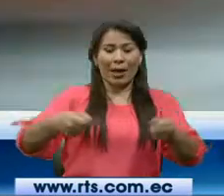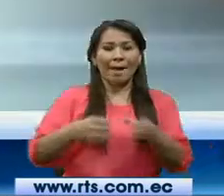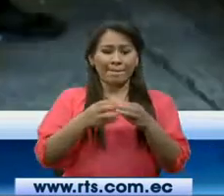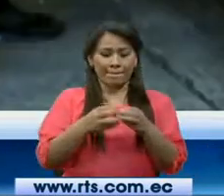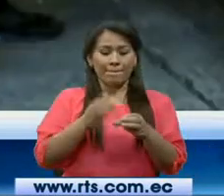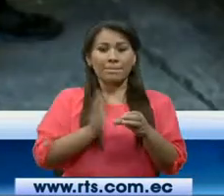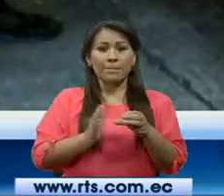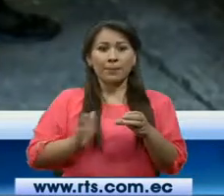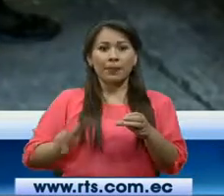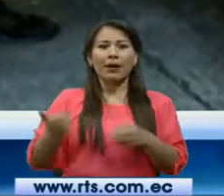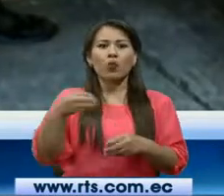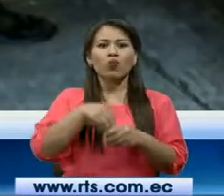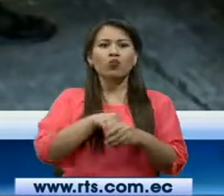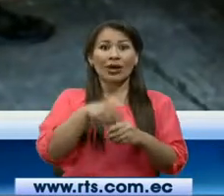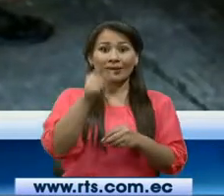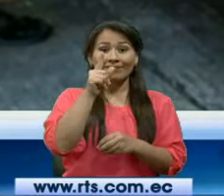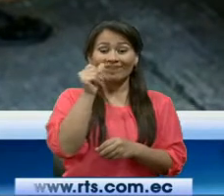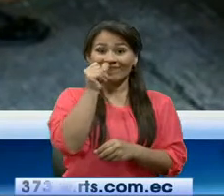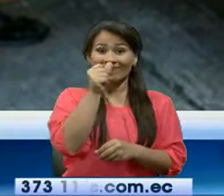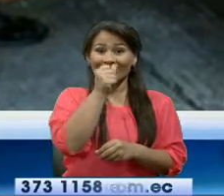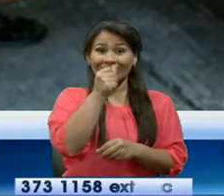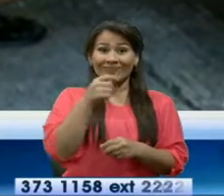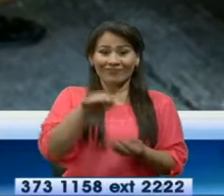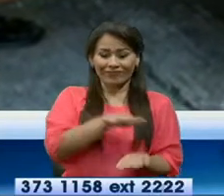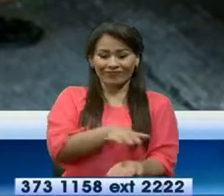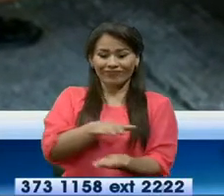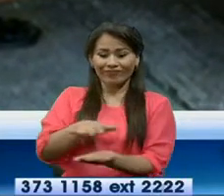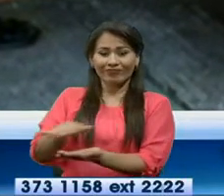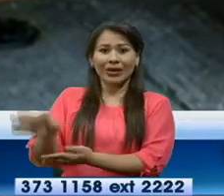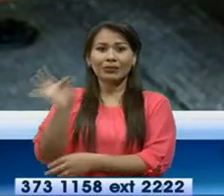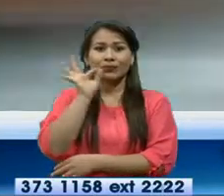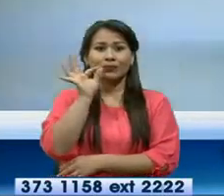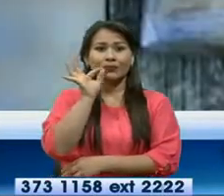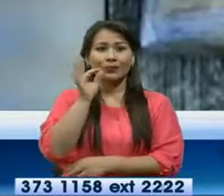tipo ladrillo. En la prueba constataron que se trataba de